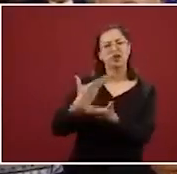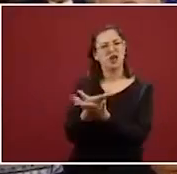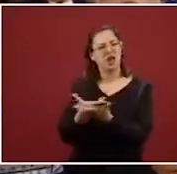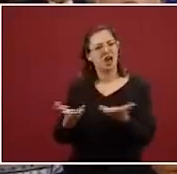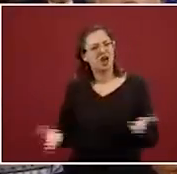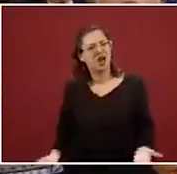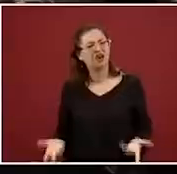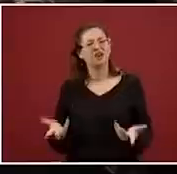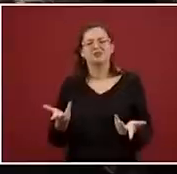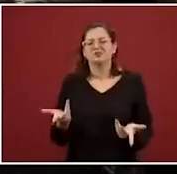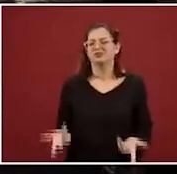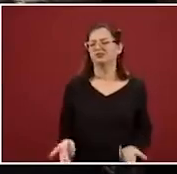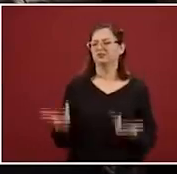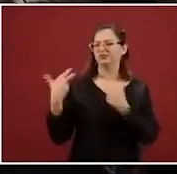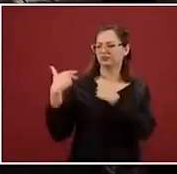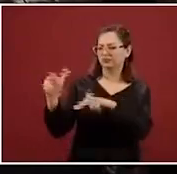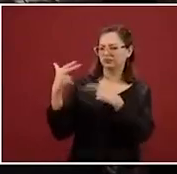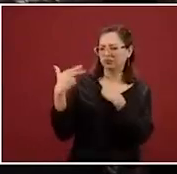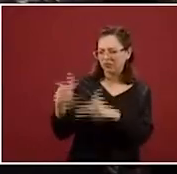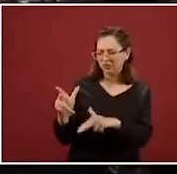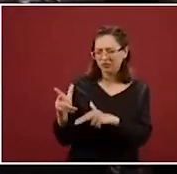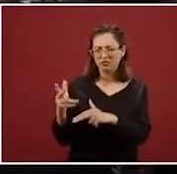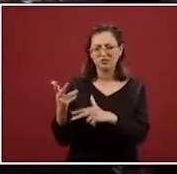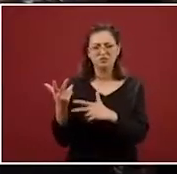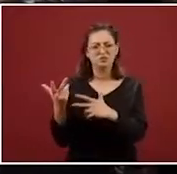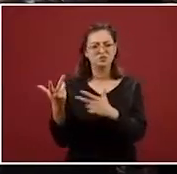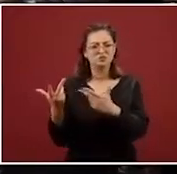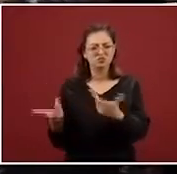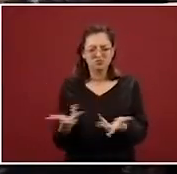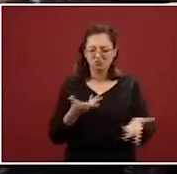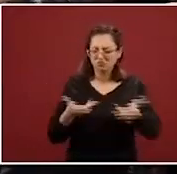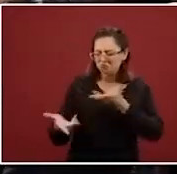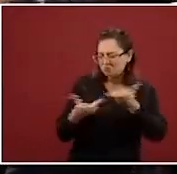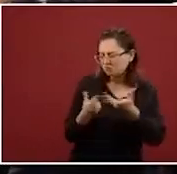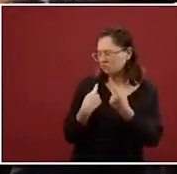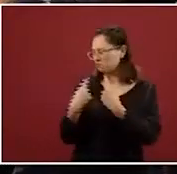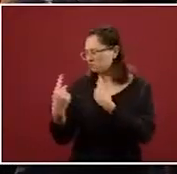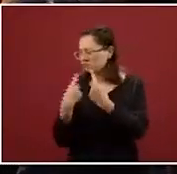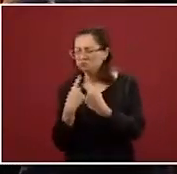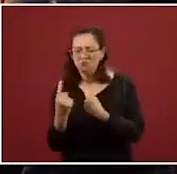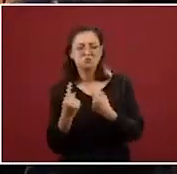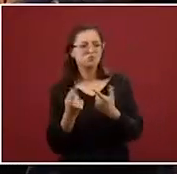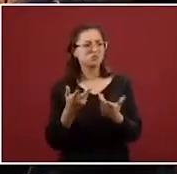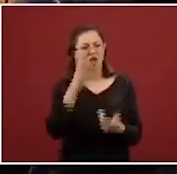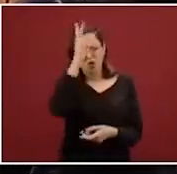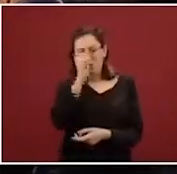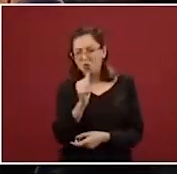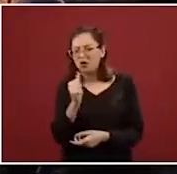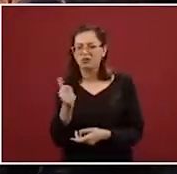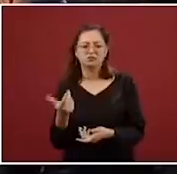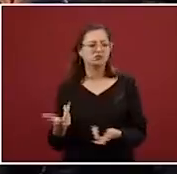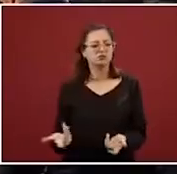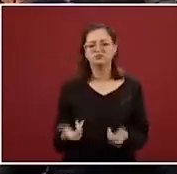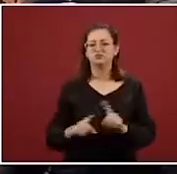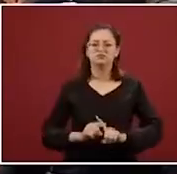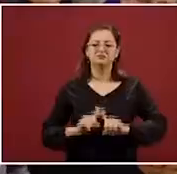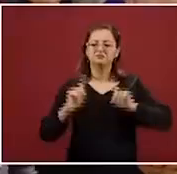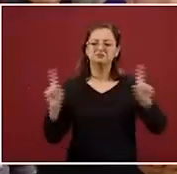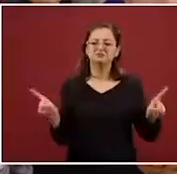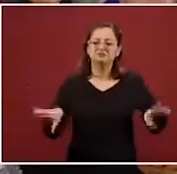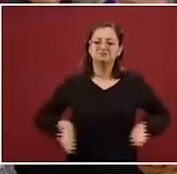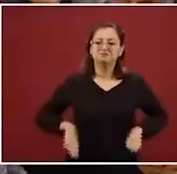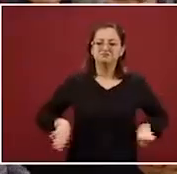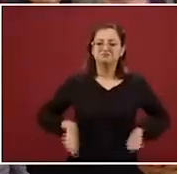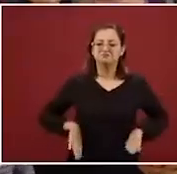contexto de la huelga, presidente, en vez de que haya una negociación, una distensión, hay al contrario una actitud